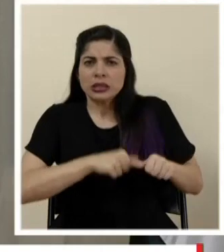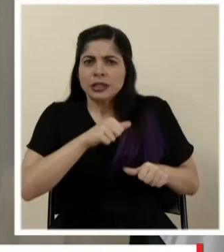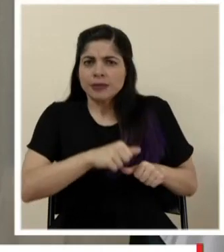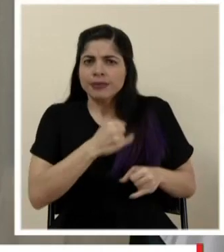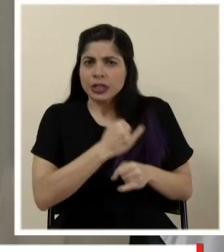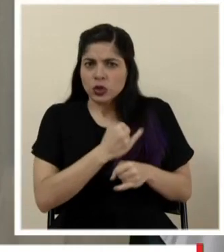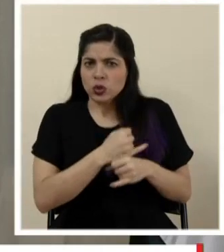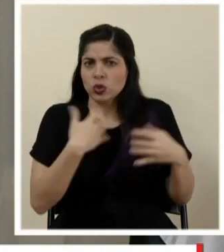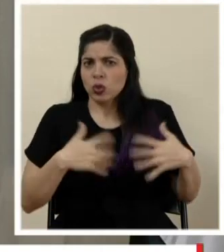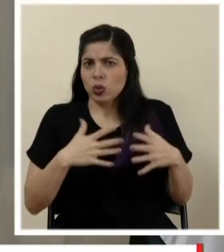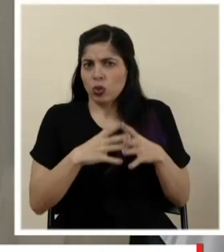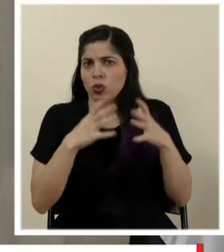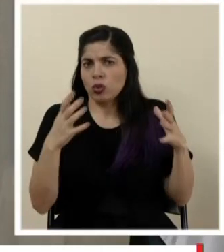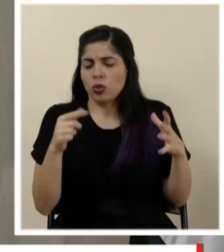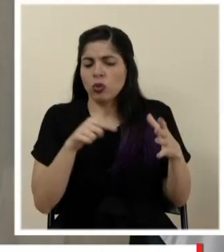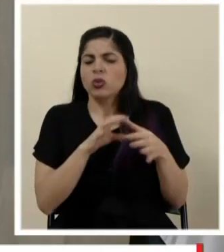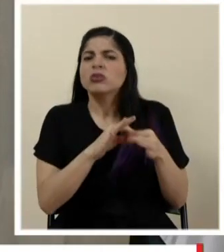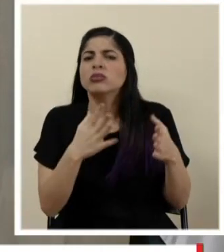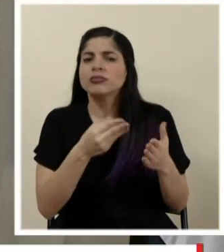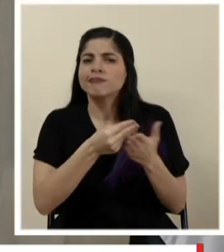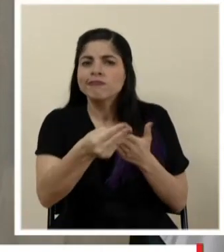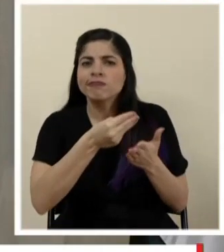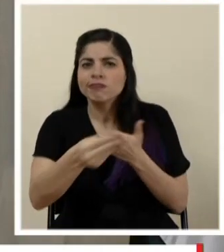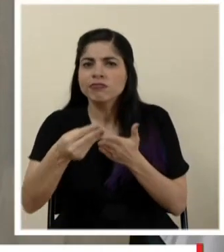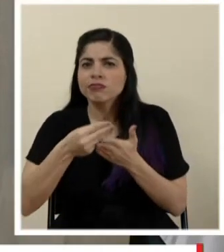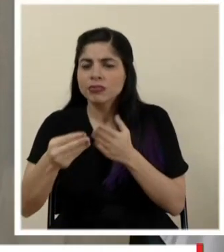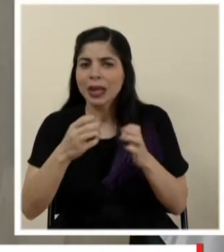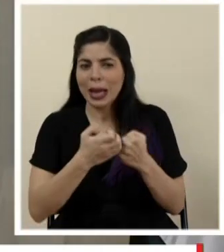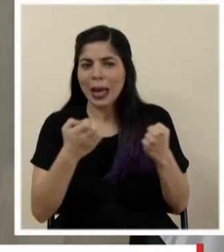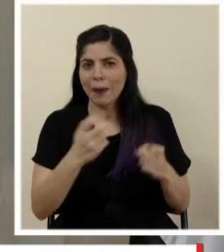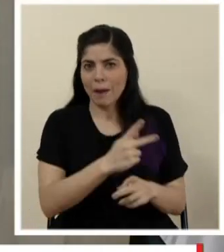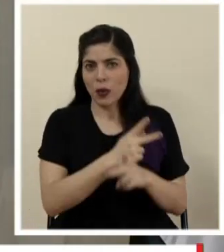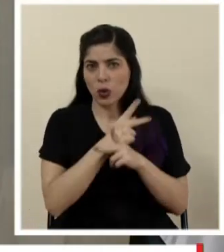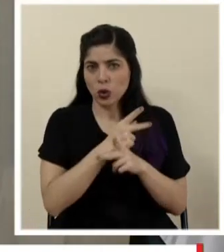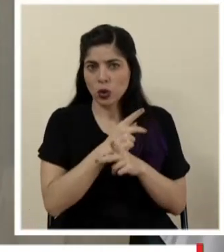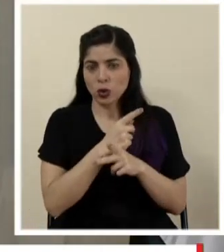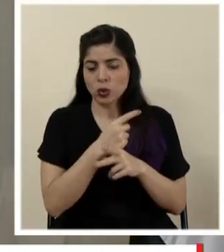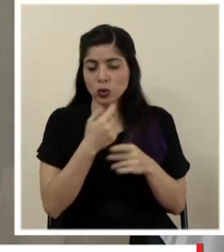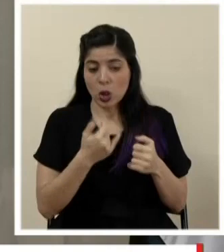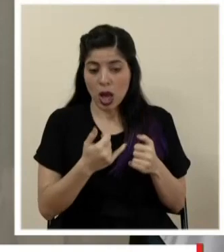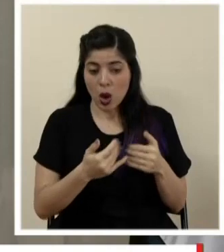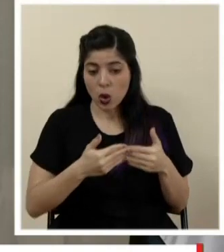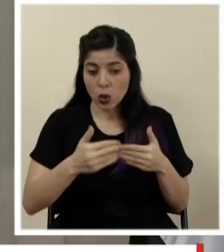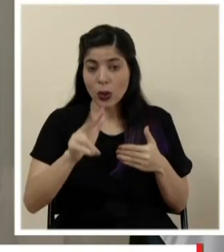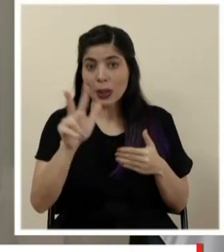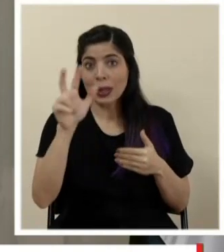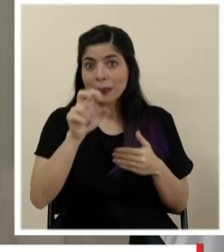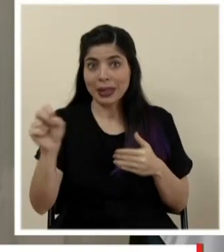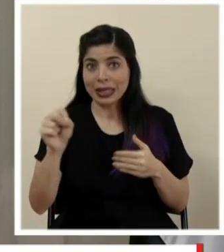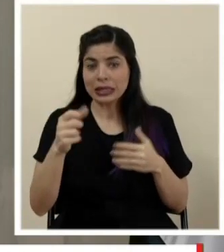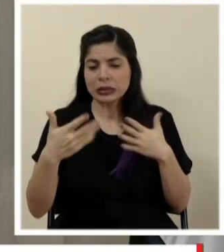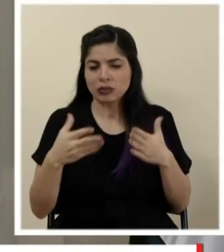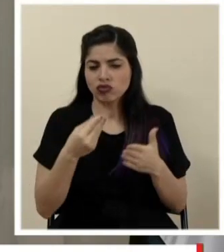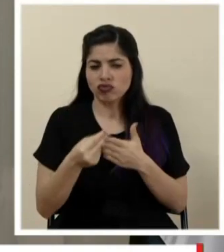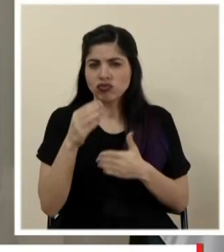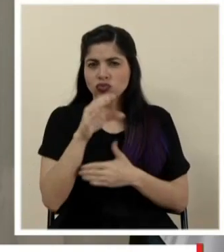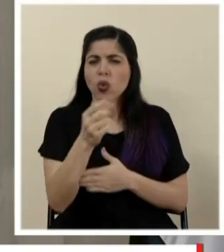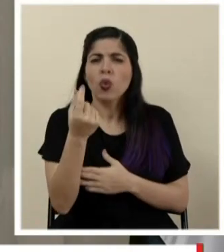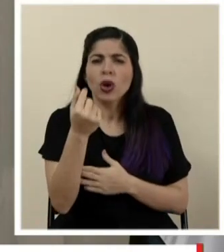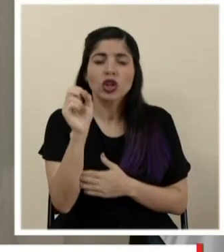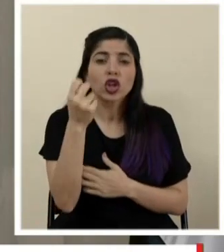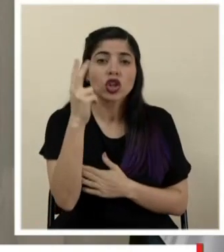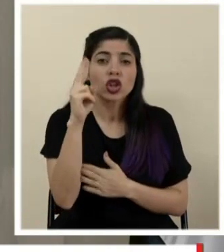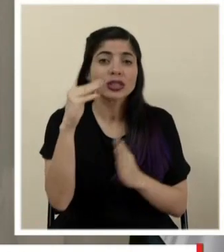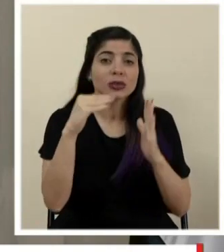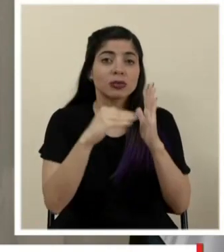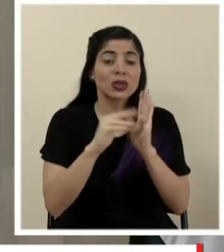equipo de protección. Se han invertido, se contemplan en estos 3 meses una inversión de